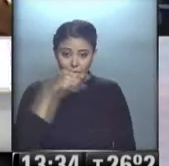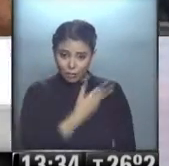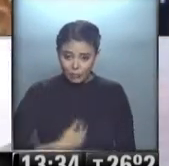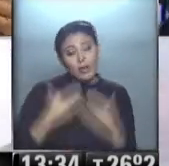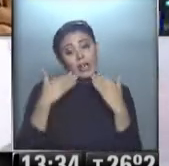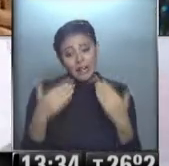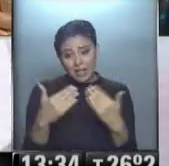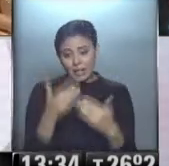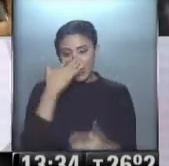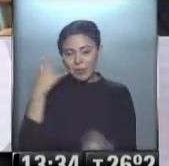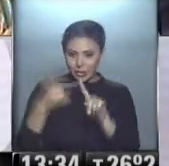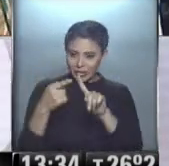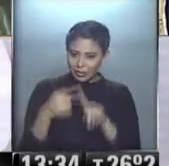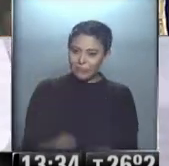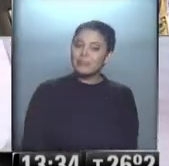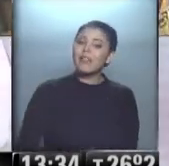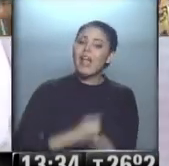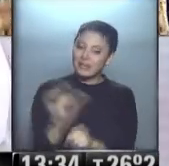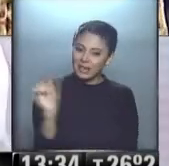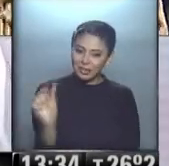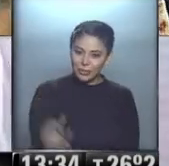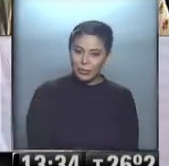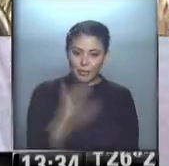silvia volvemos enseguida hasta luego canta luego chau chau